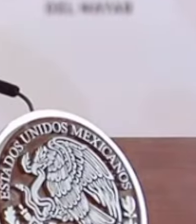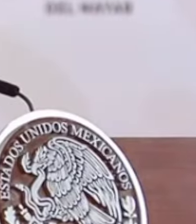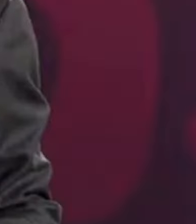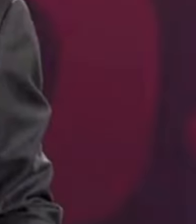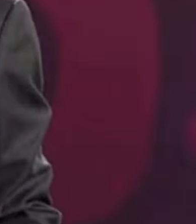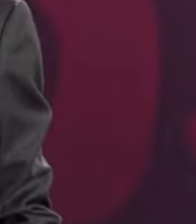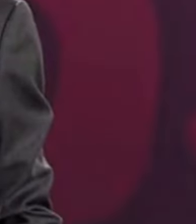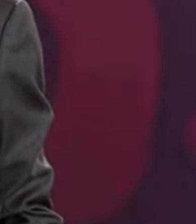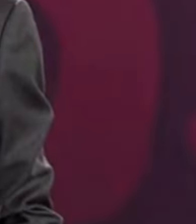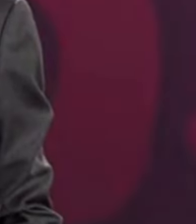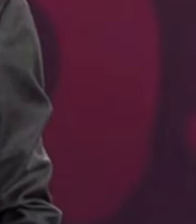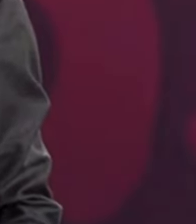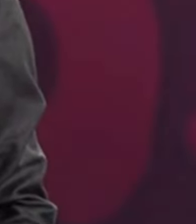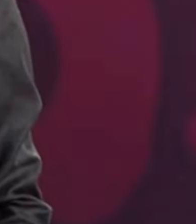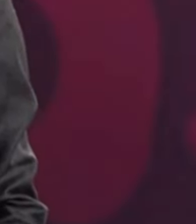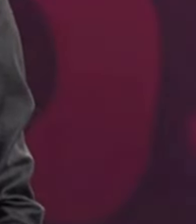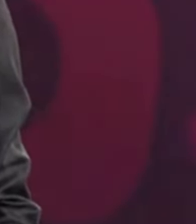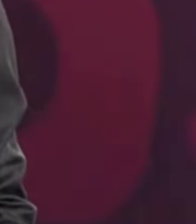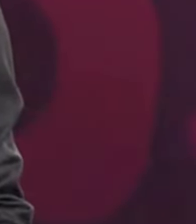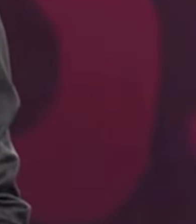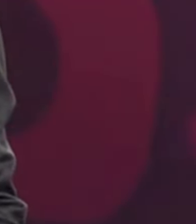del Gabinete de Seguridad, oigan,